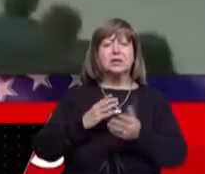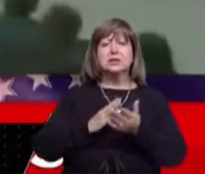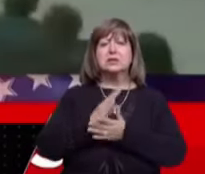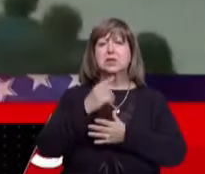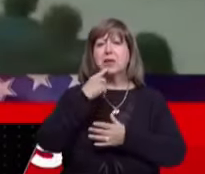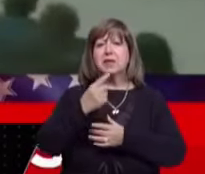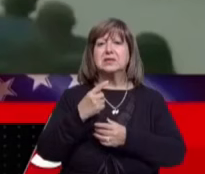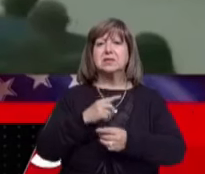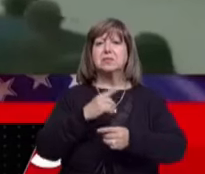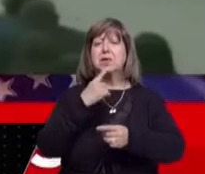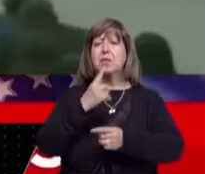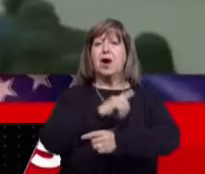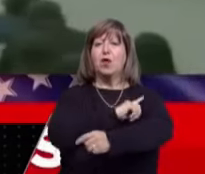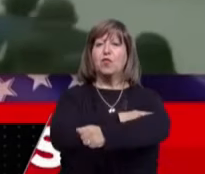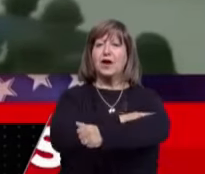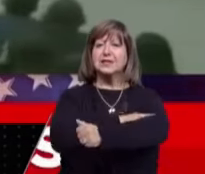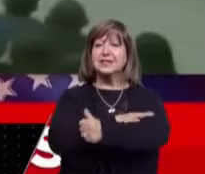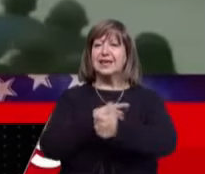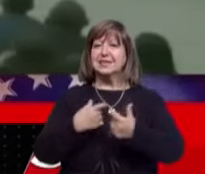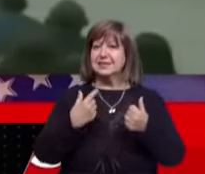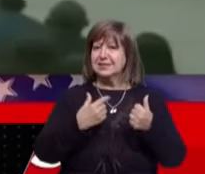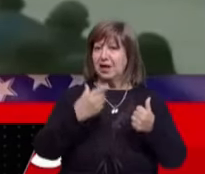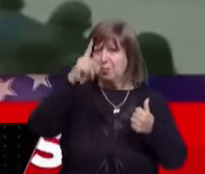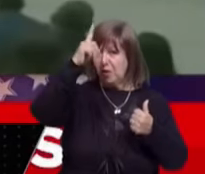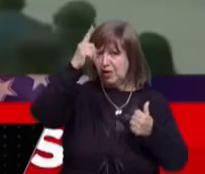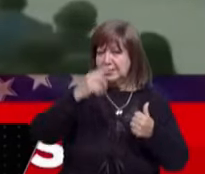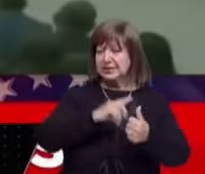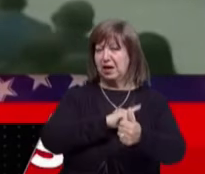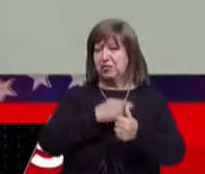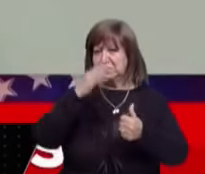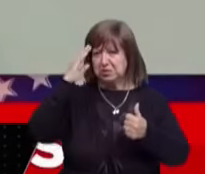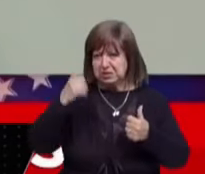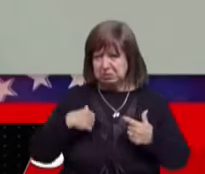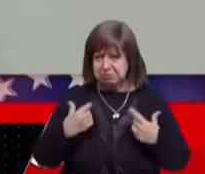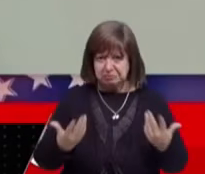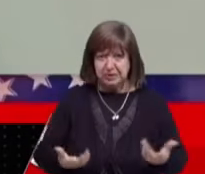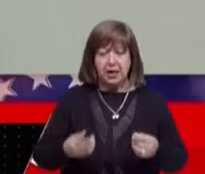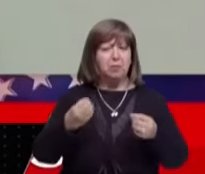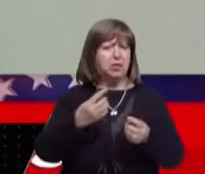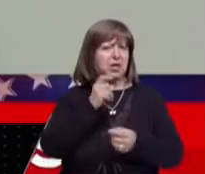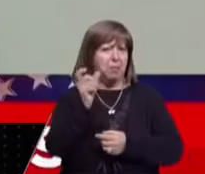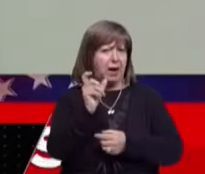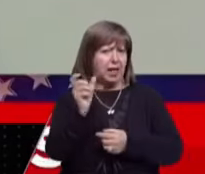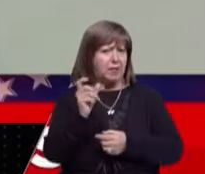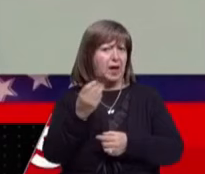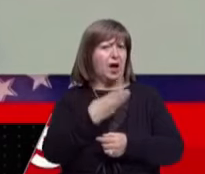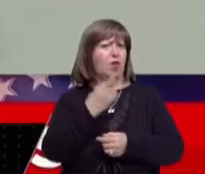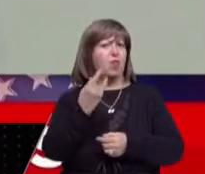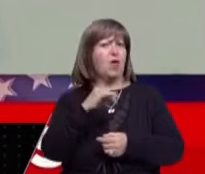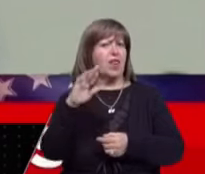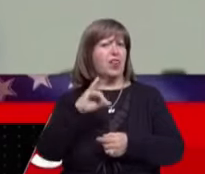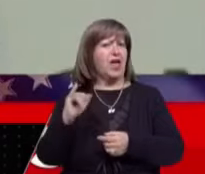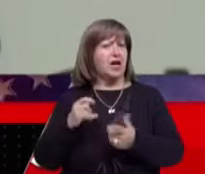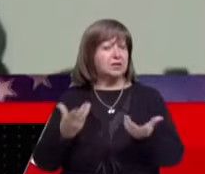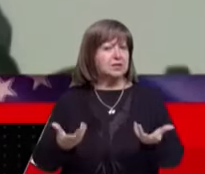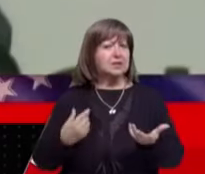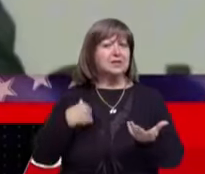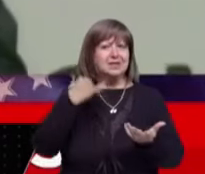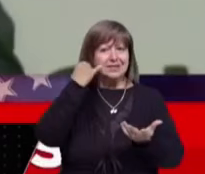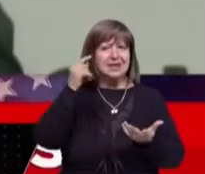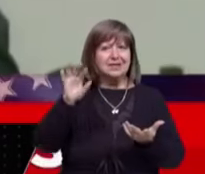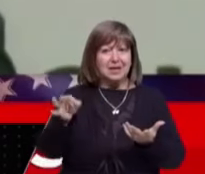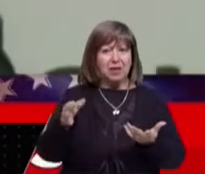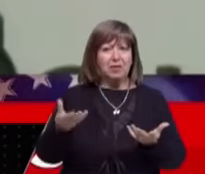la fuerza, ¿no? Cuando se supone que un presidente es el comandante, por supuesto, de las Fuerzas Armadas y a su vez las Fuerzas